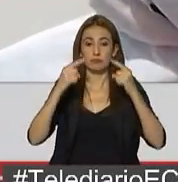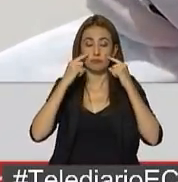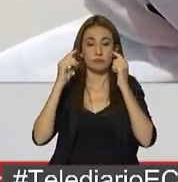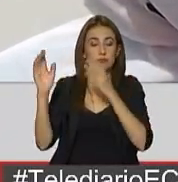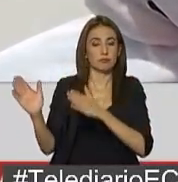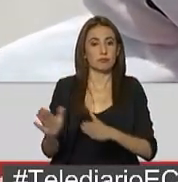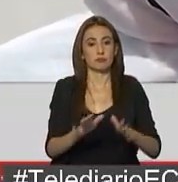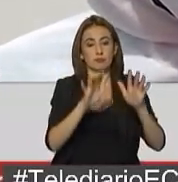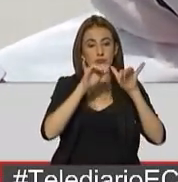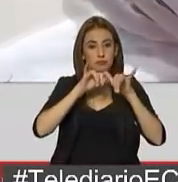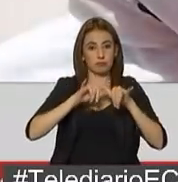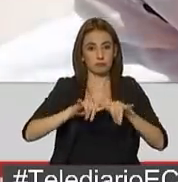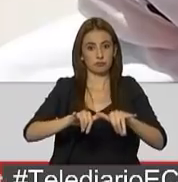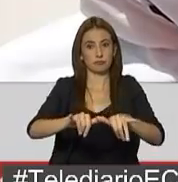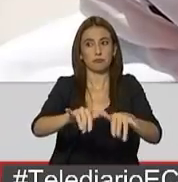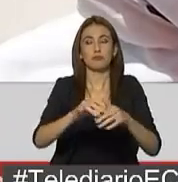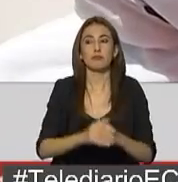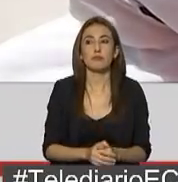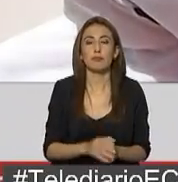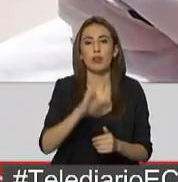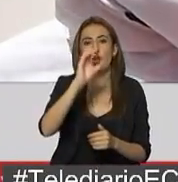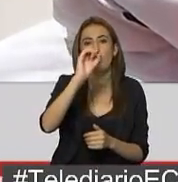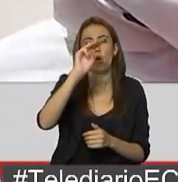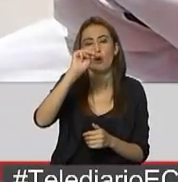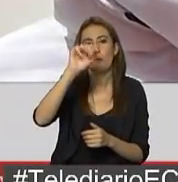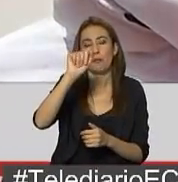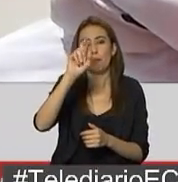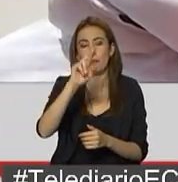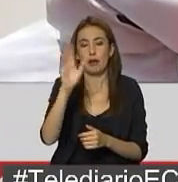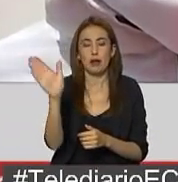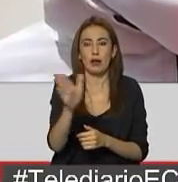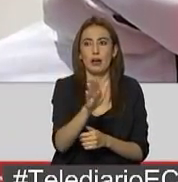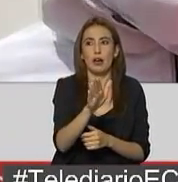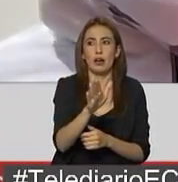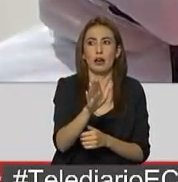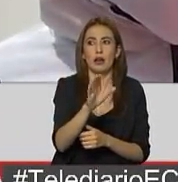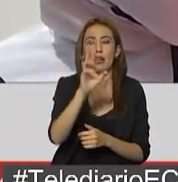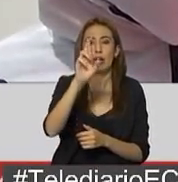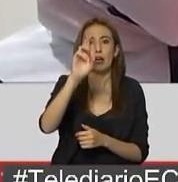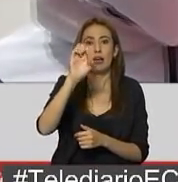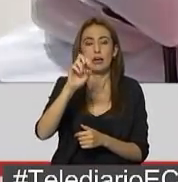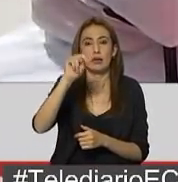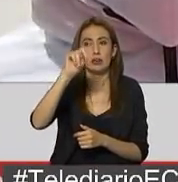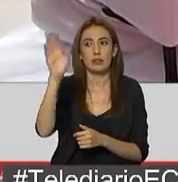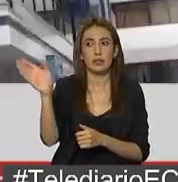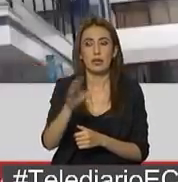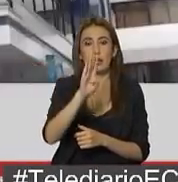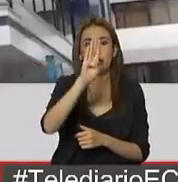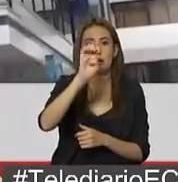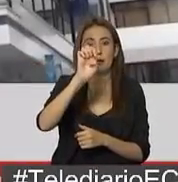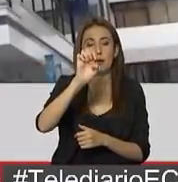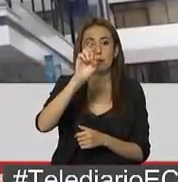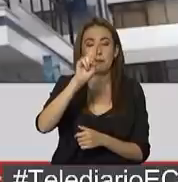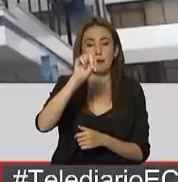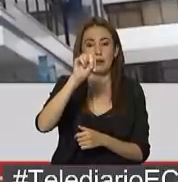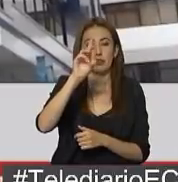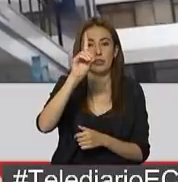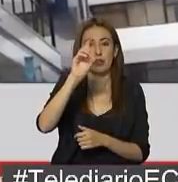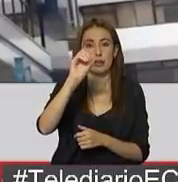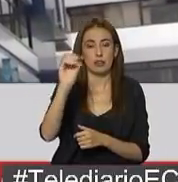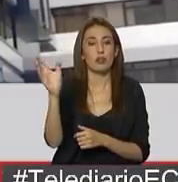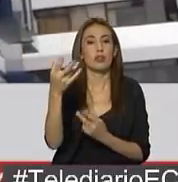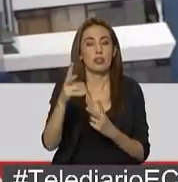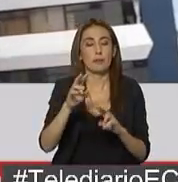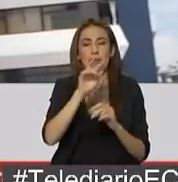que son parte de estos directorios, Omar Ceballos y el concejal René Bedón, Bernardo Abad y Mario Grandes. Montúfar dijo que a través de